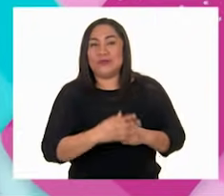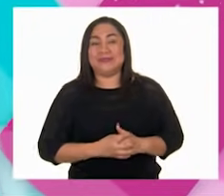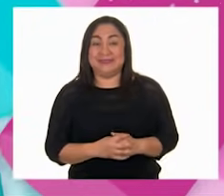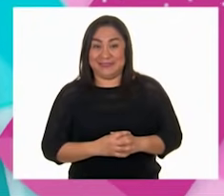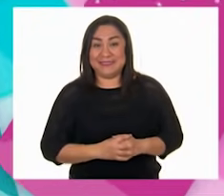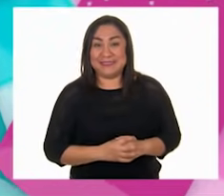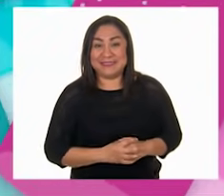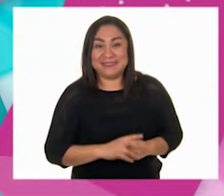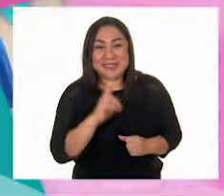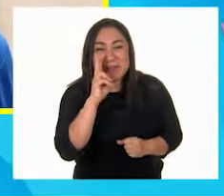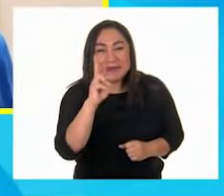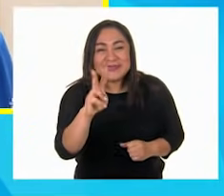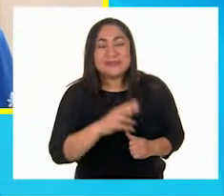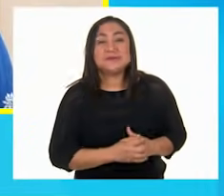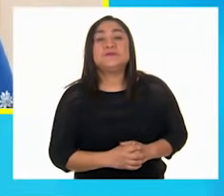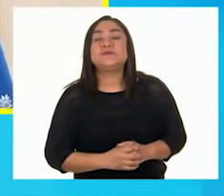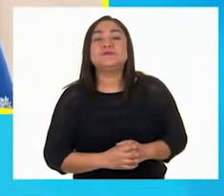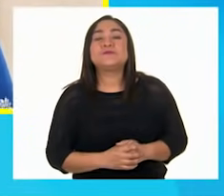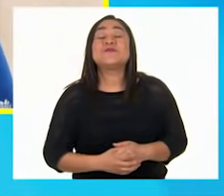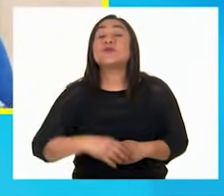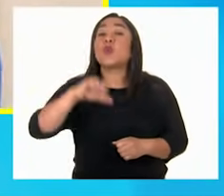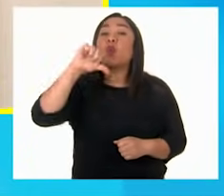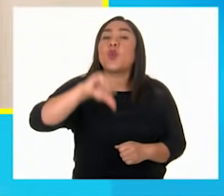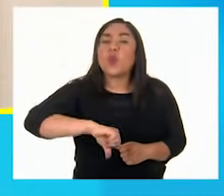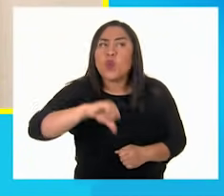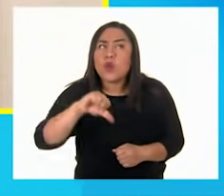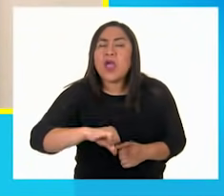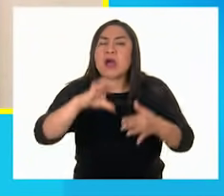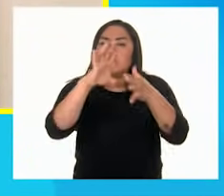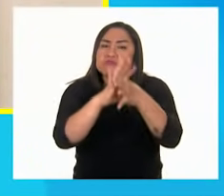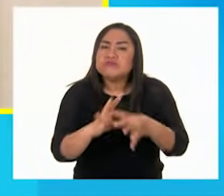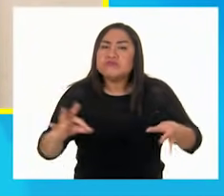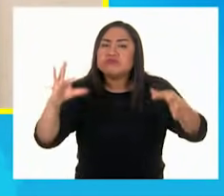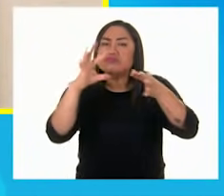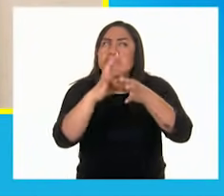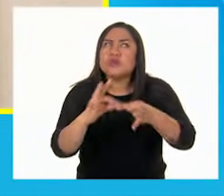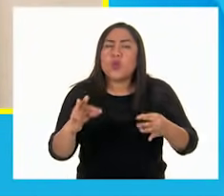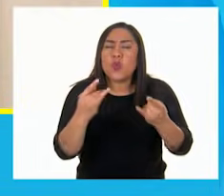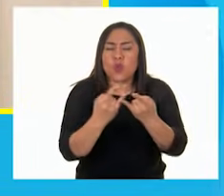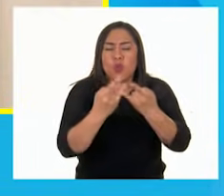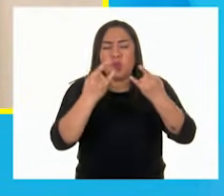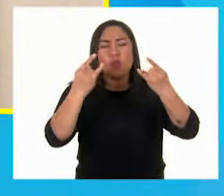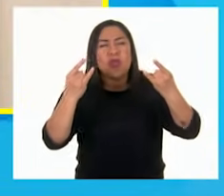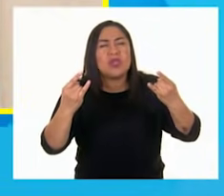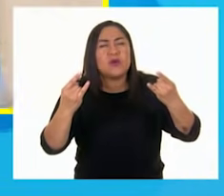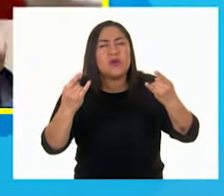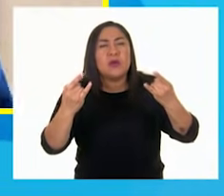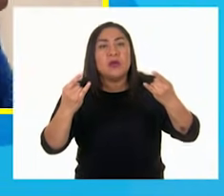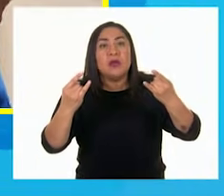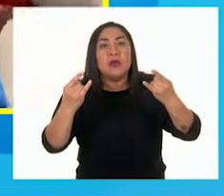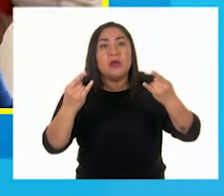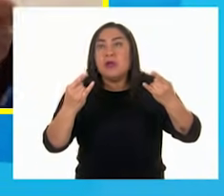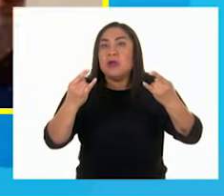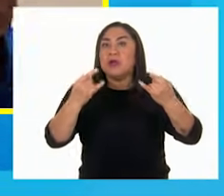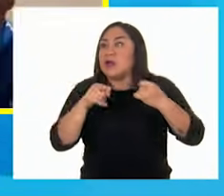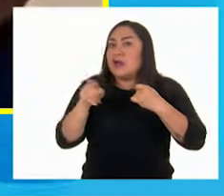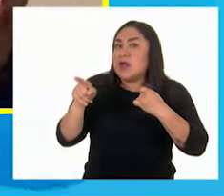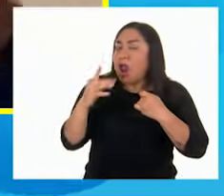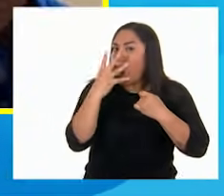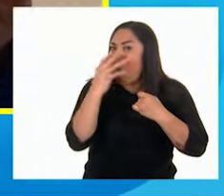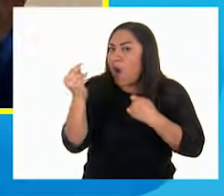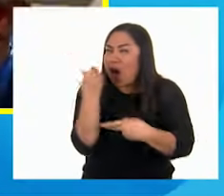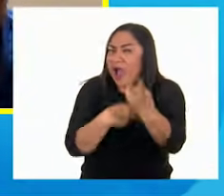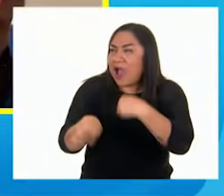ver. Hoy vamos a contar un cuento de esos que... ¡Ay, ay, viene el lobo! ¡Ay, viene el